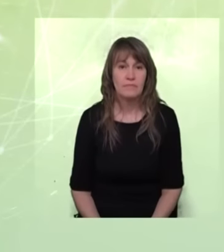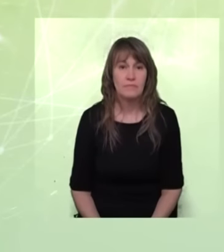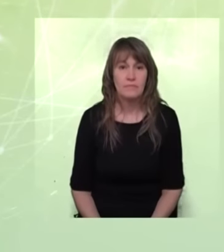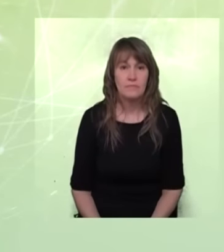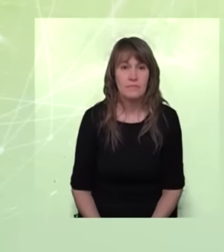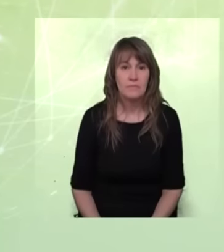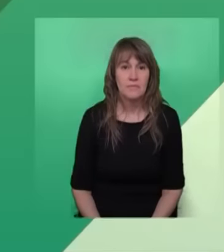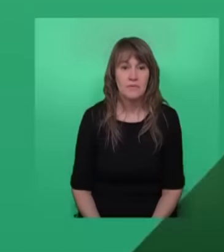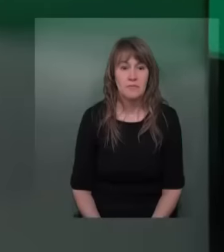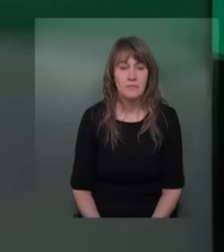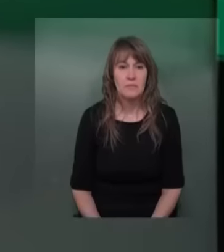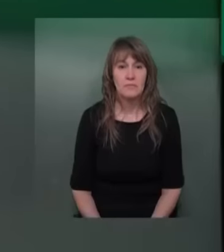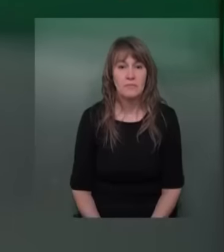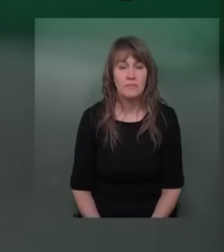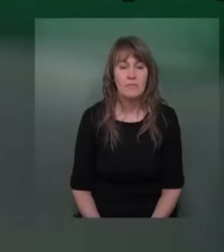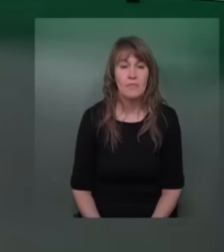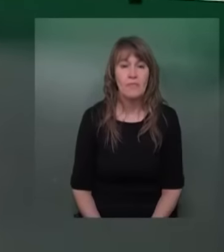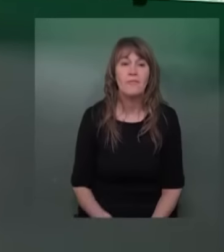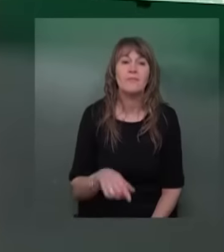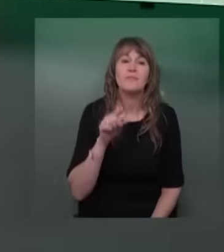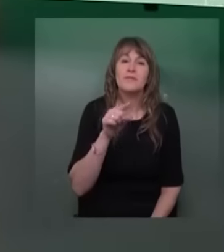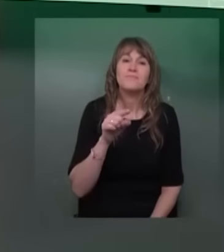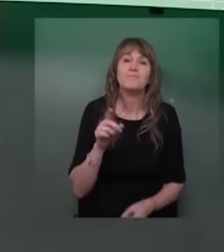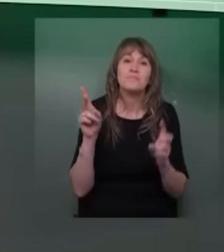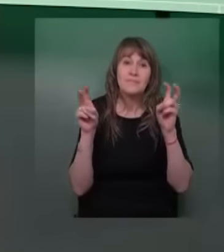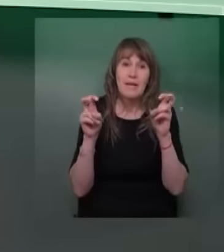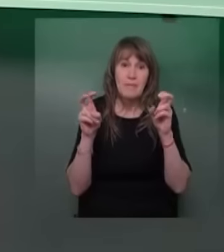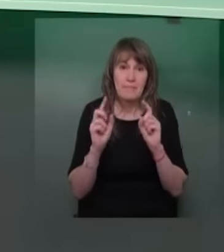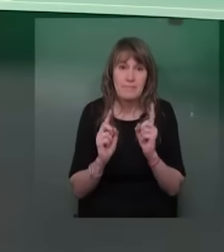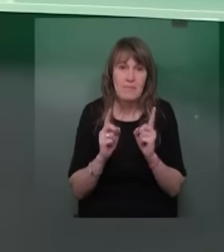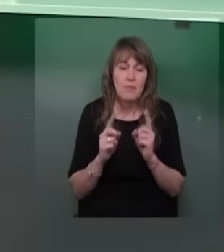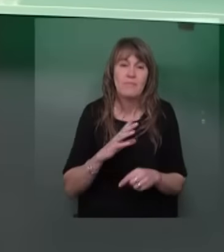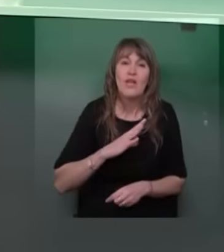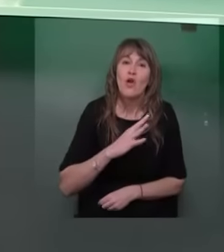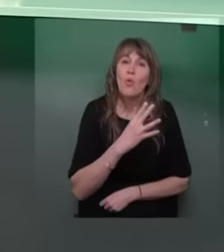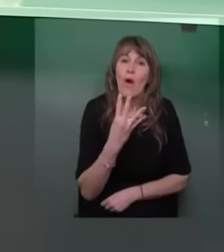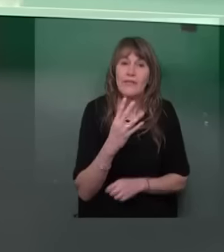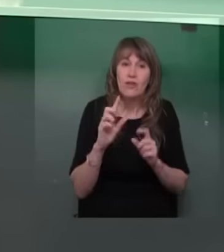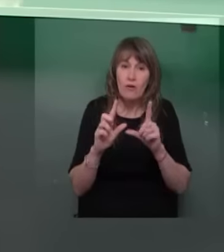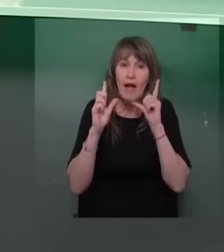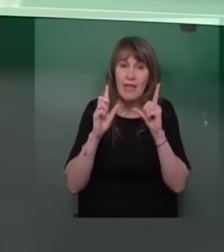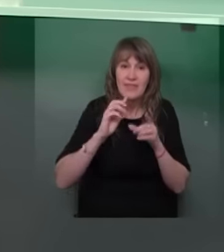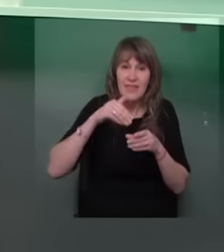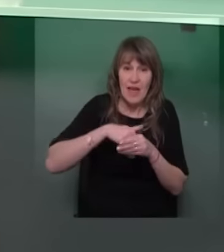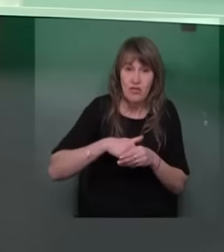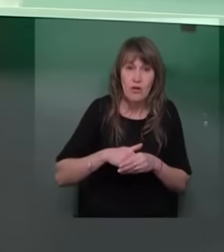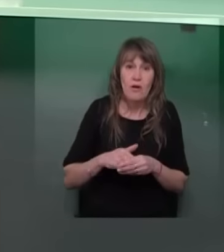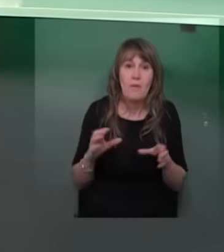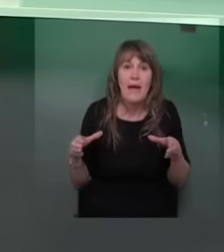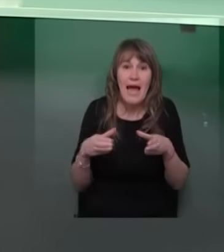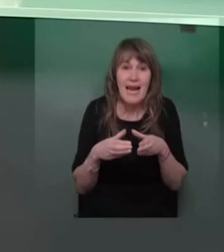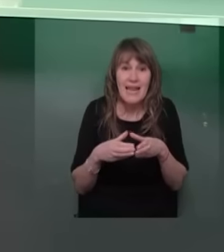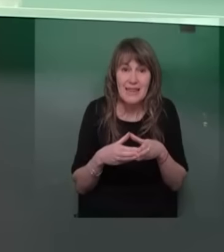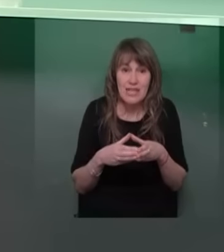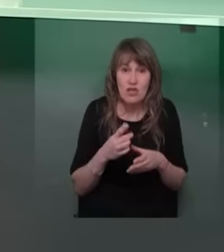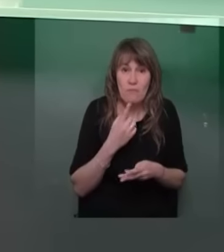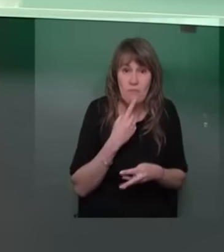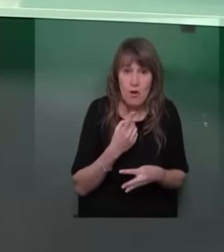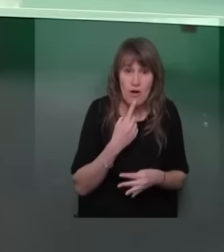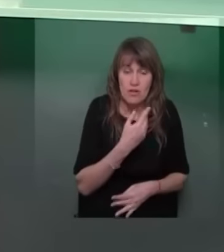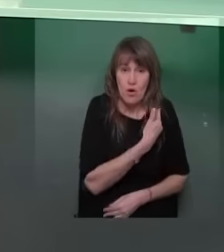mantenga y nos quedamos nos quedamos en este tema porque los cuatro candidatos presidenciales de los partidos de la coalición de gobierno